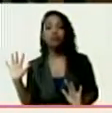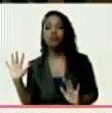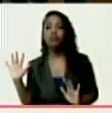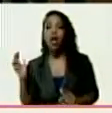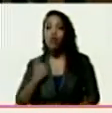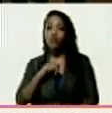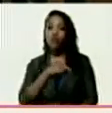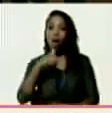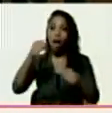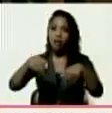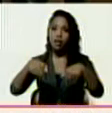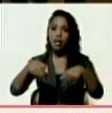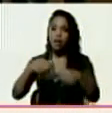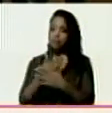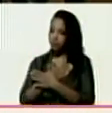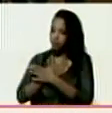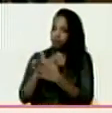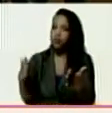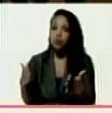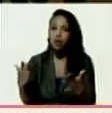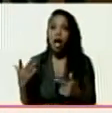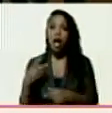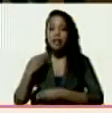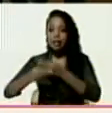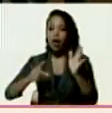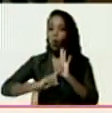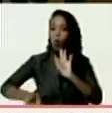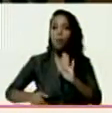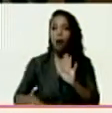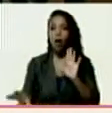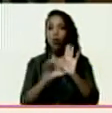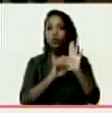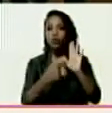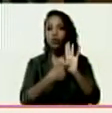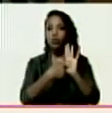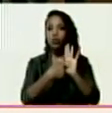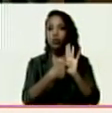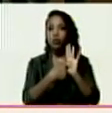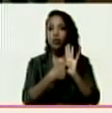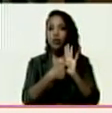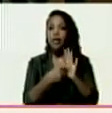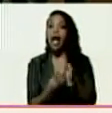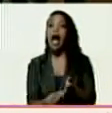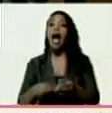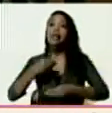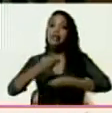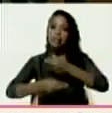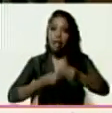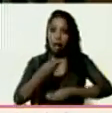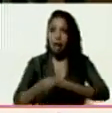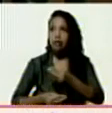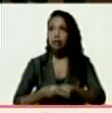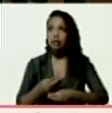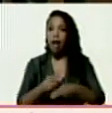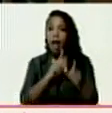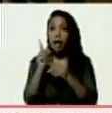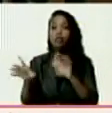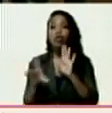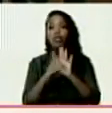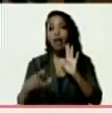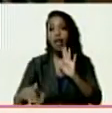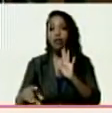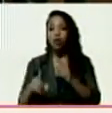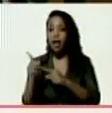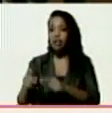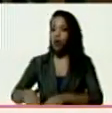aquí estamos dispuestos es a hacer que se cumpla la Constitución y resarcir precisamente esos derechos, esos